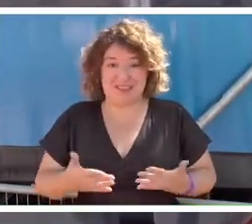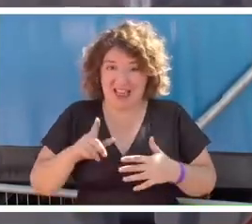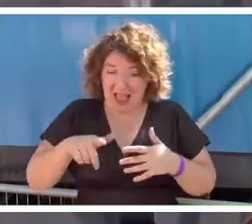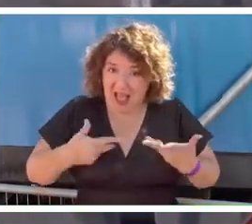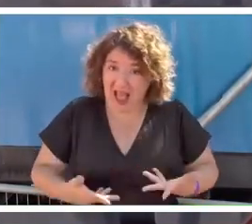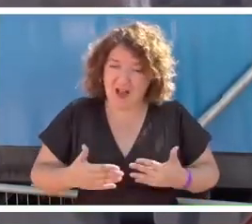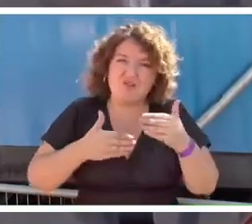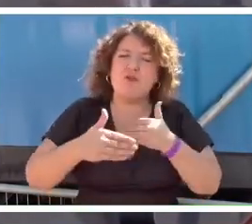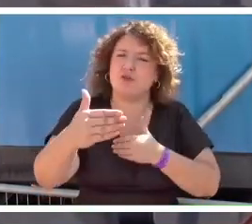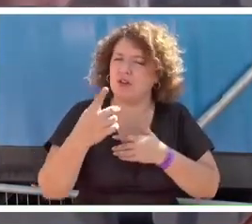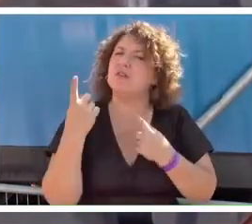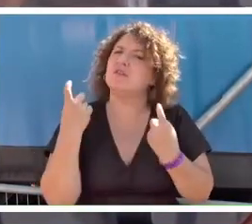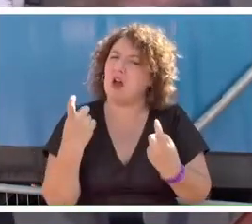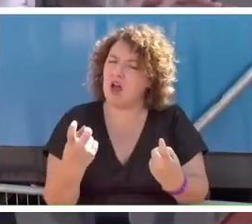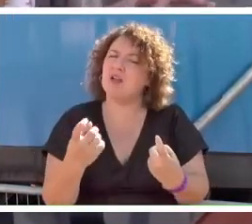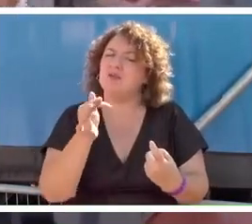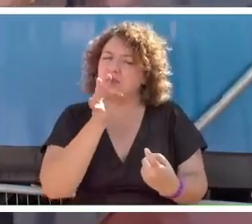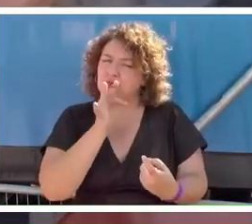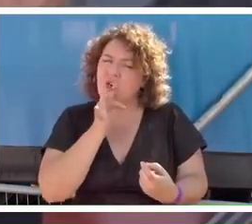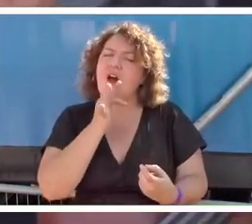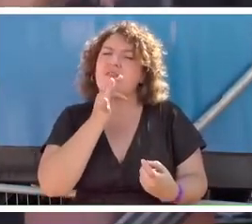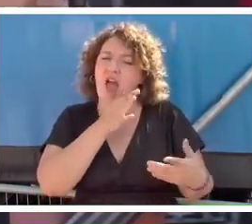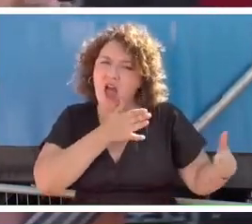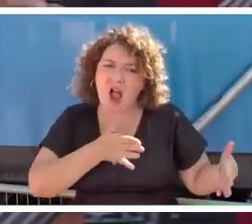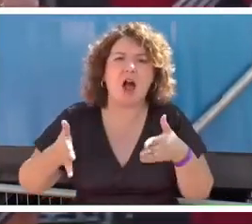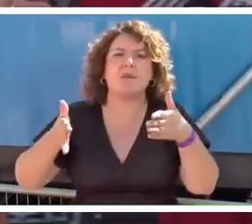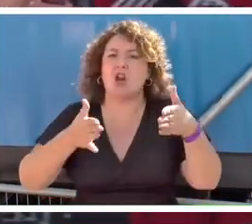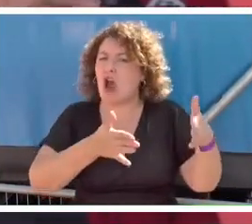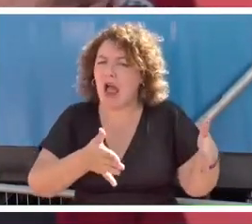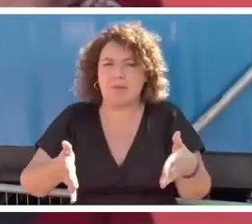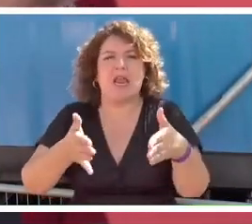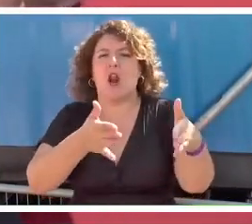y compañeras, mucho camino por andar.